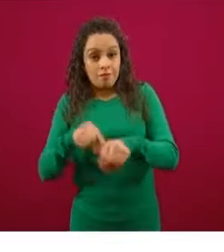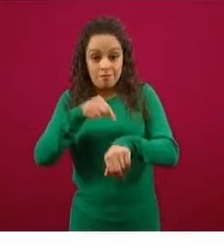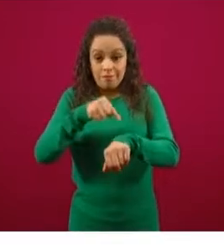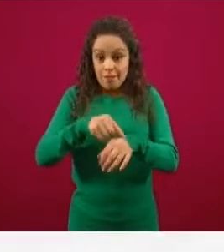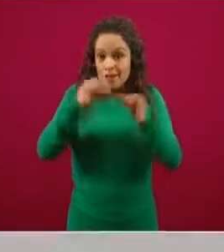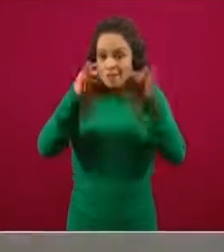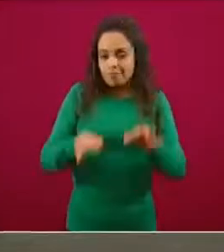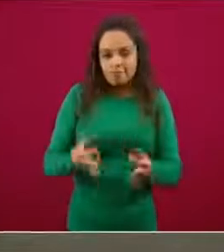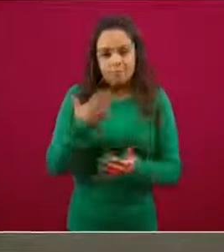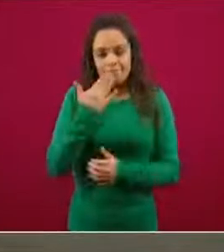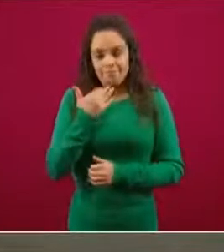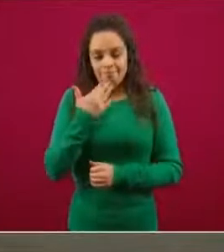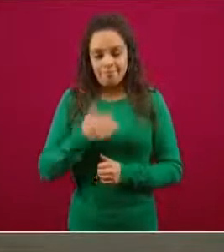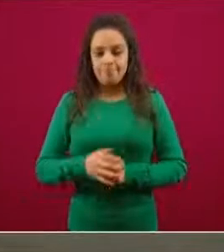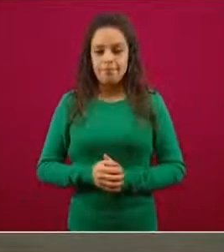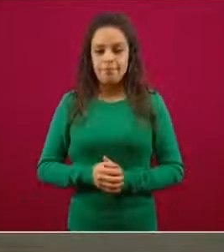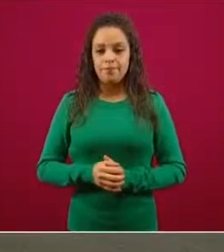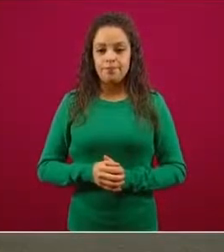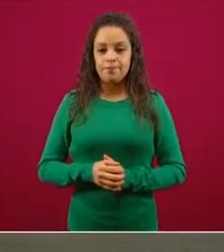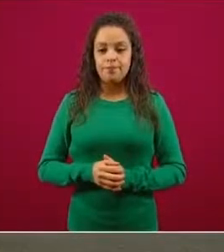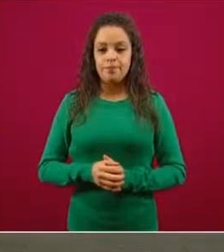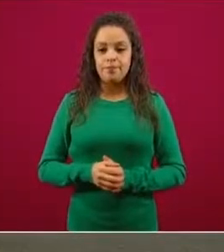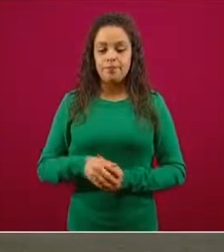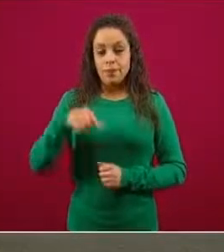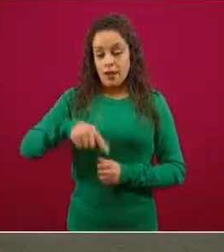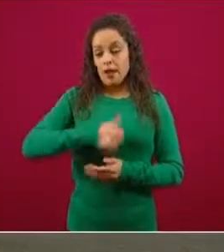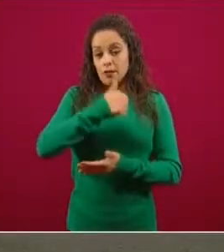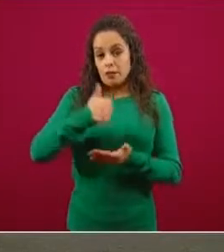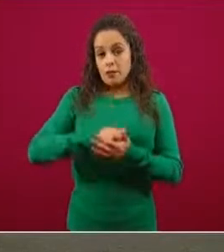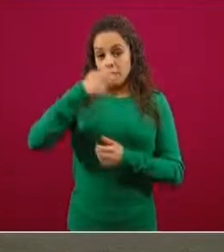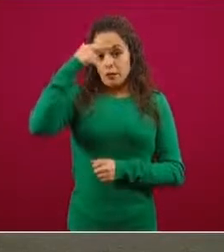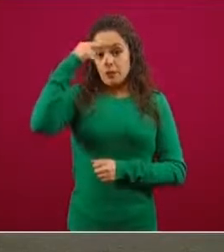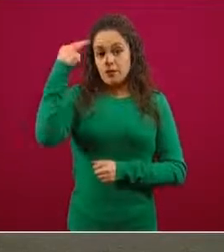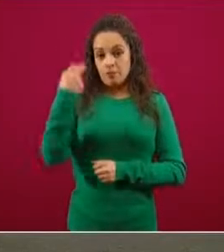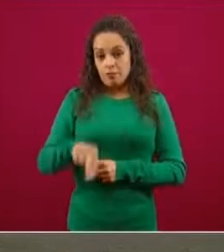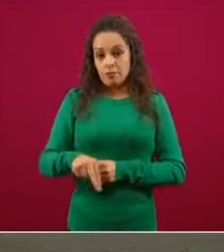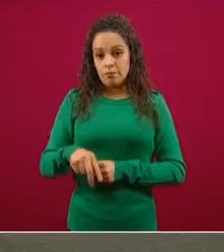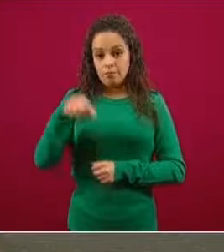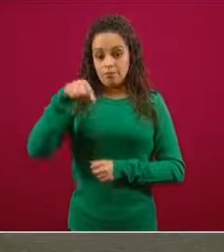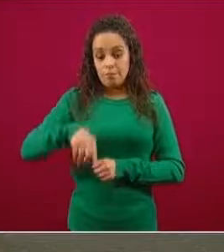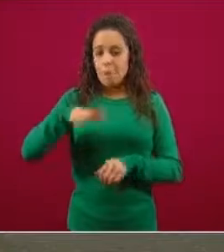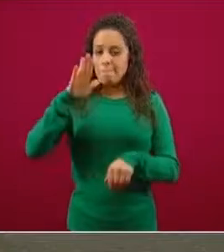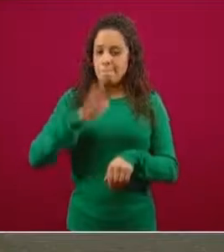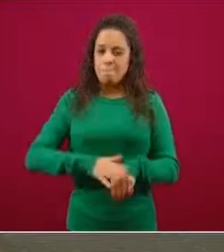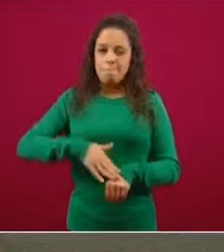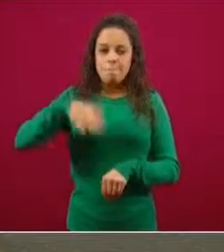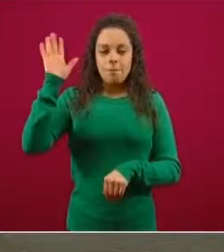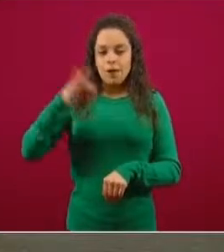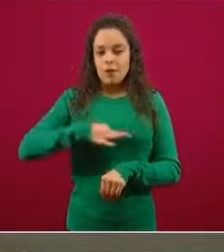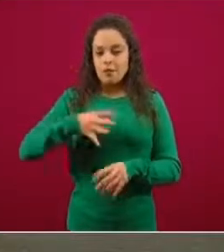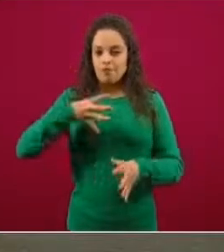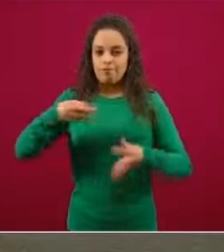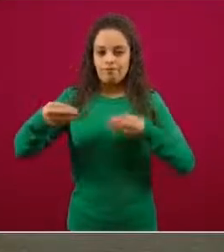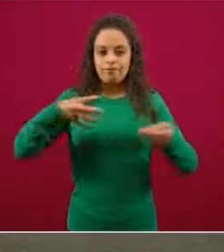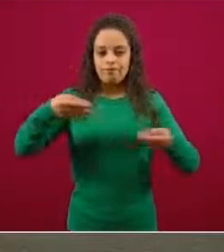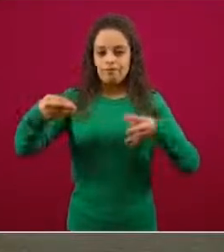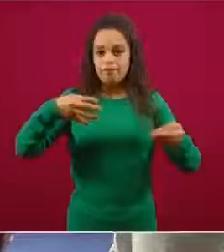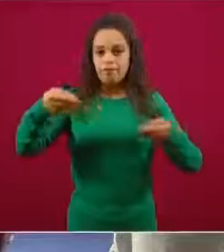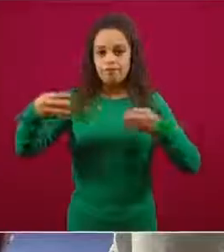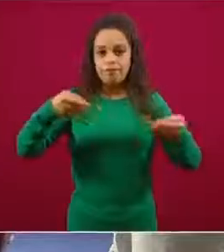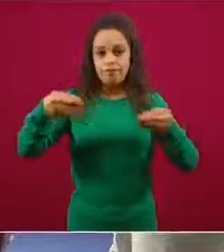Y reitero para la Ciudad de México, igual que lo hice para cada una de las ciudades, pero siendo esta la de mayor transmisión, de ninguna